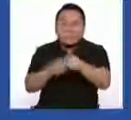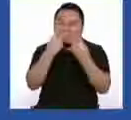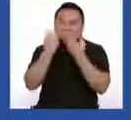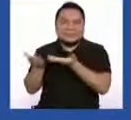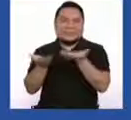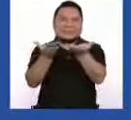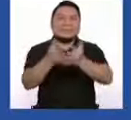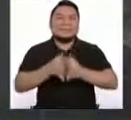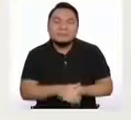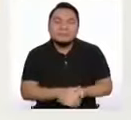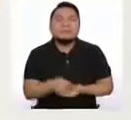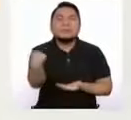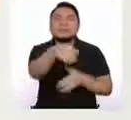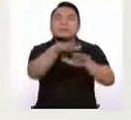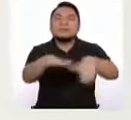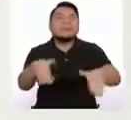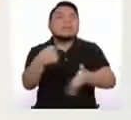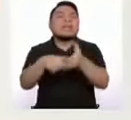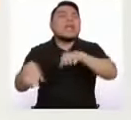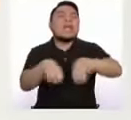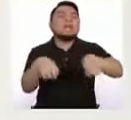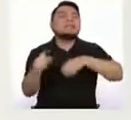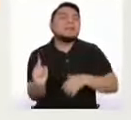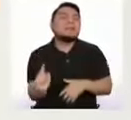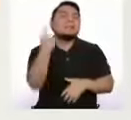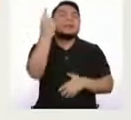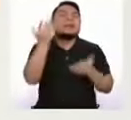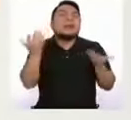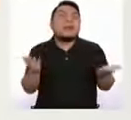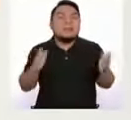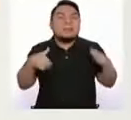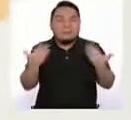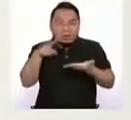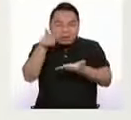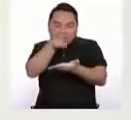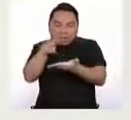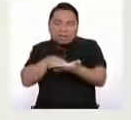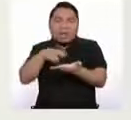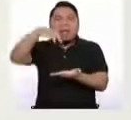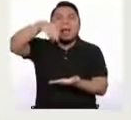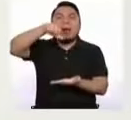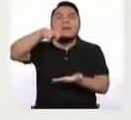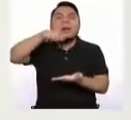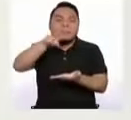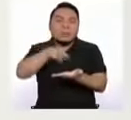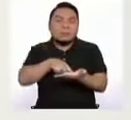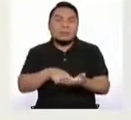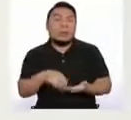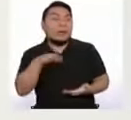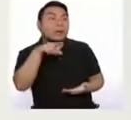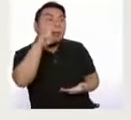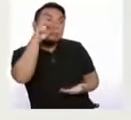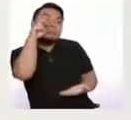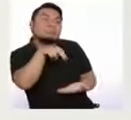verlo! Lo que tenemos que hacer primero para poder leer un mapa. ¡Obsérvalo!